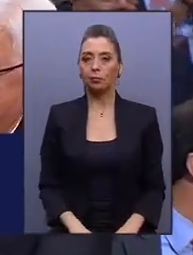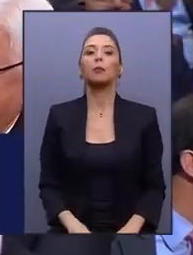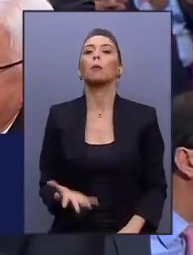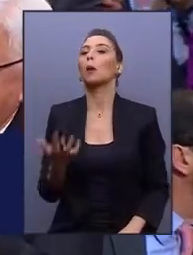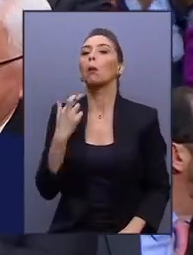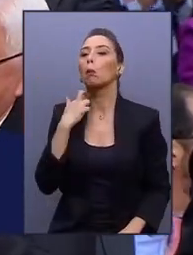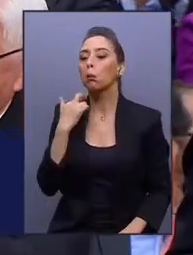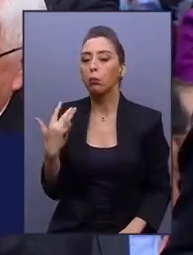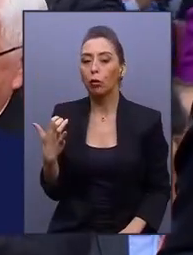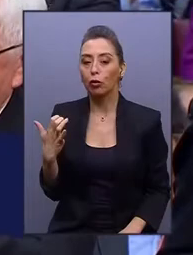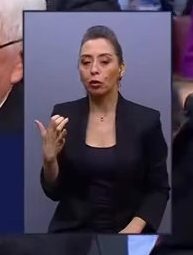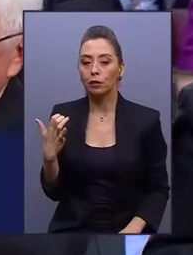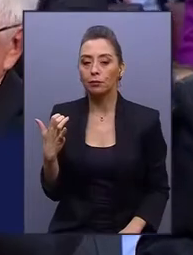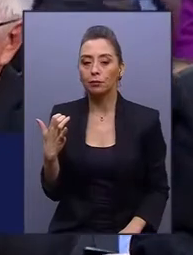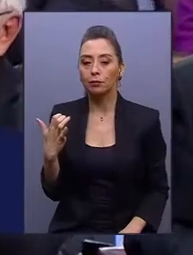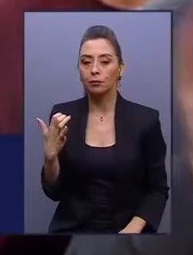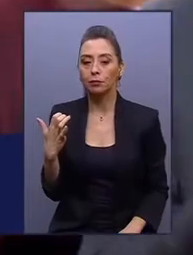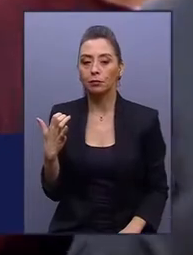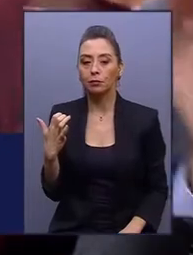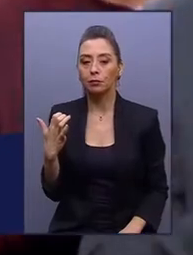Porque